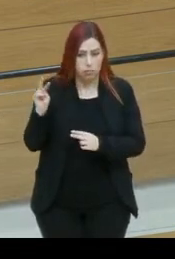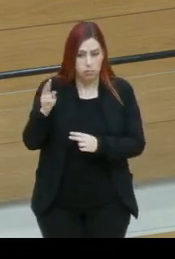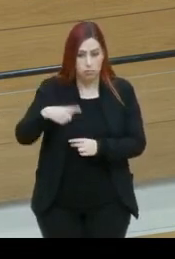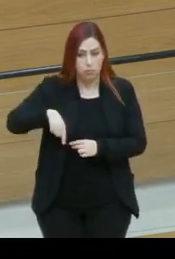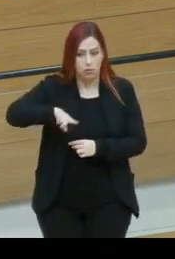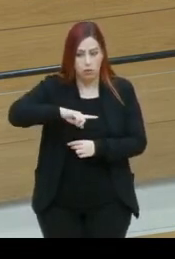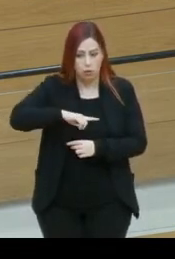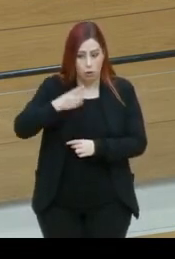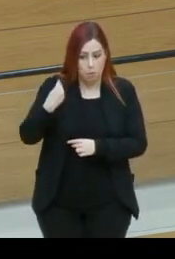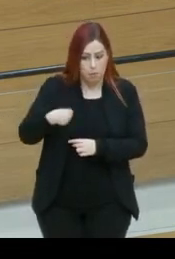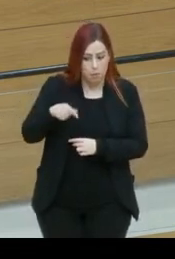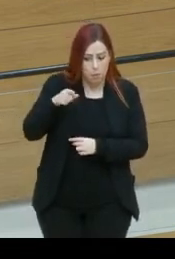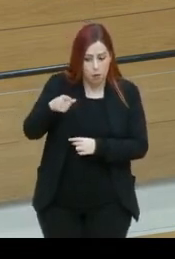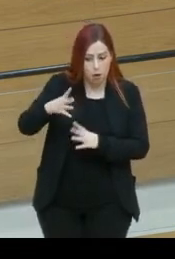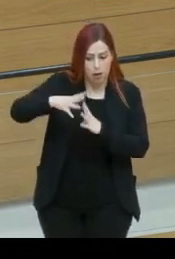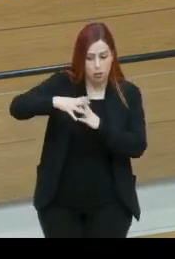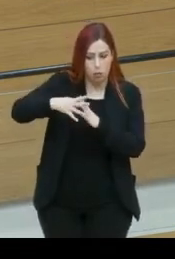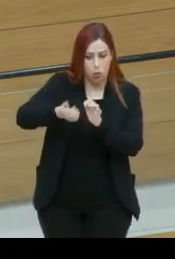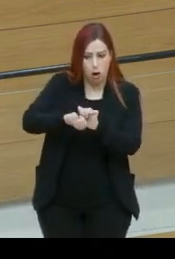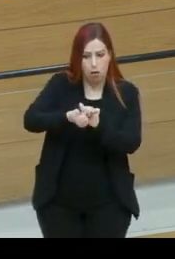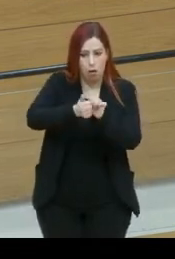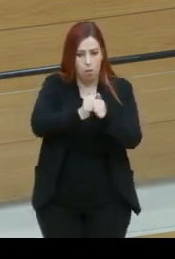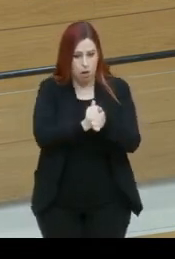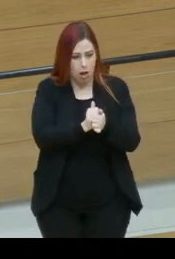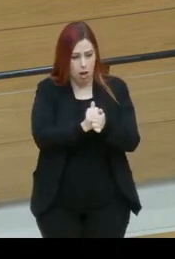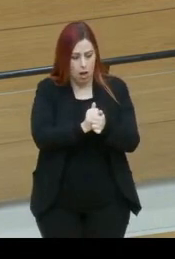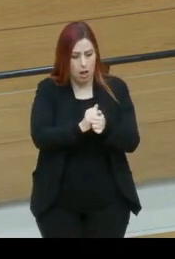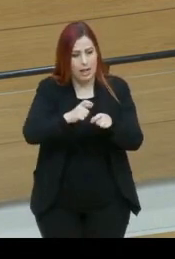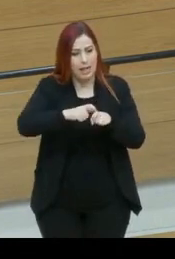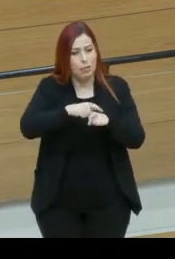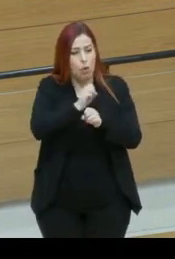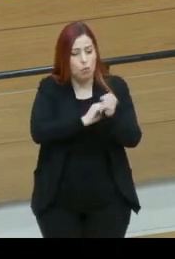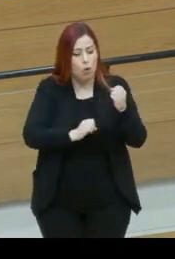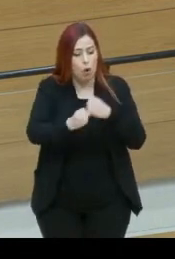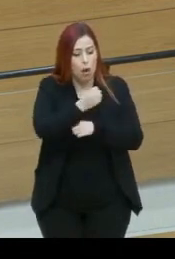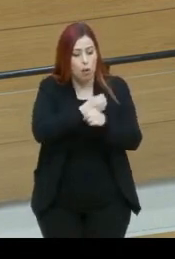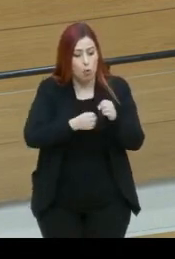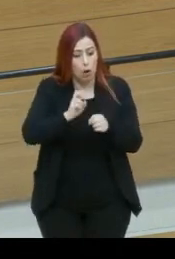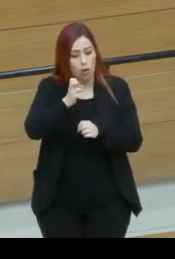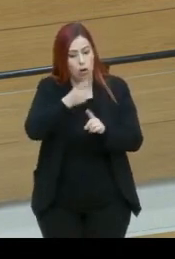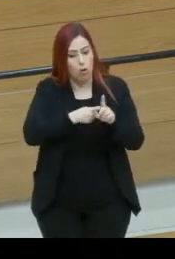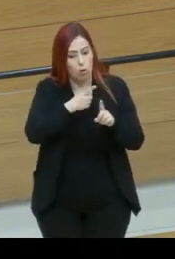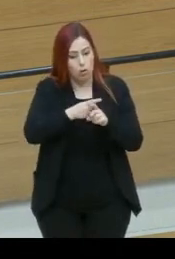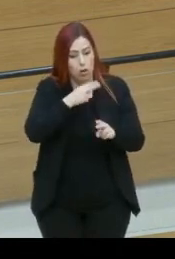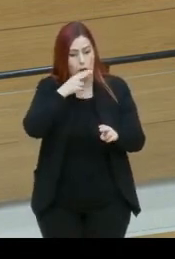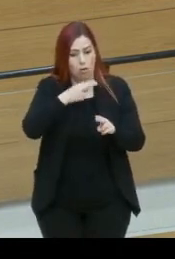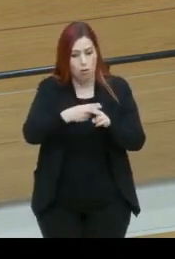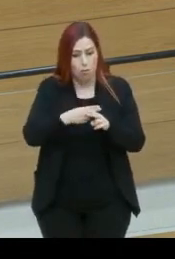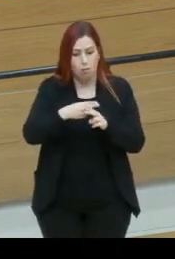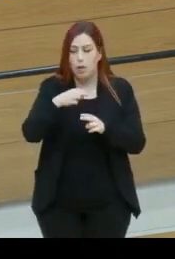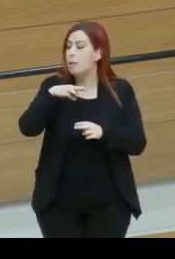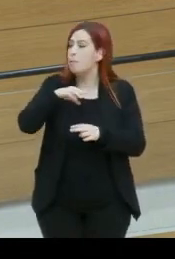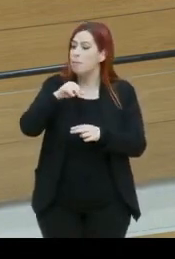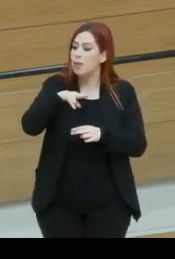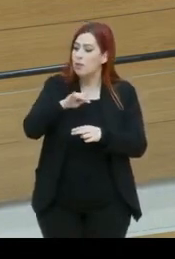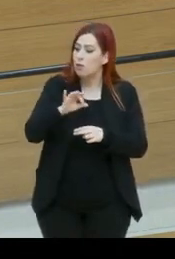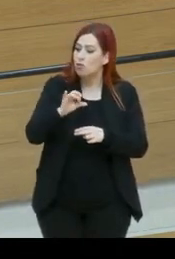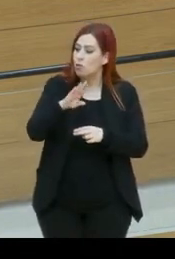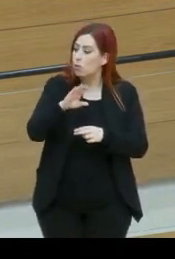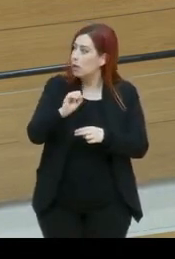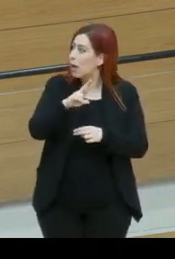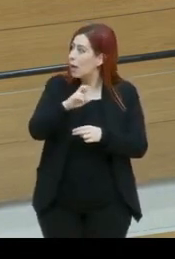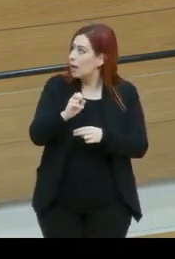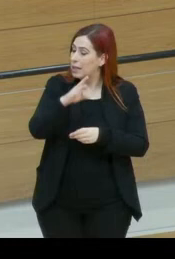nosotros copiamos esta estructura y utilizamos un tipo de moléculas que denominamos iminoazúcares, donde el oxígeno